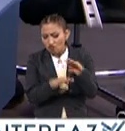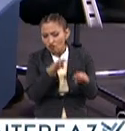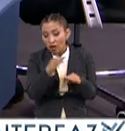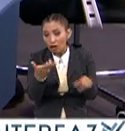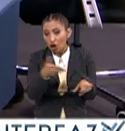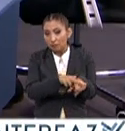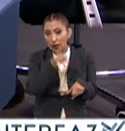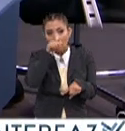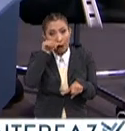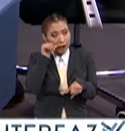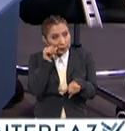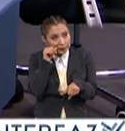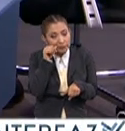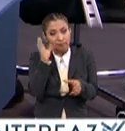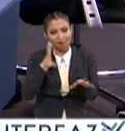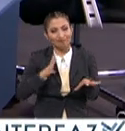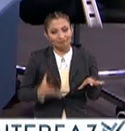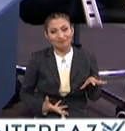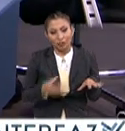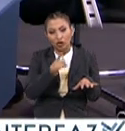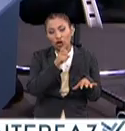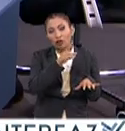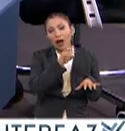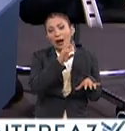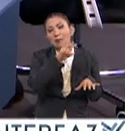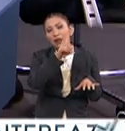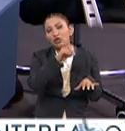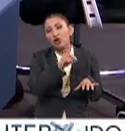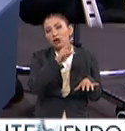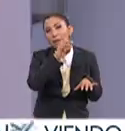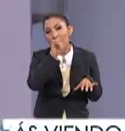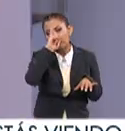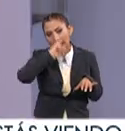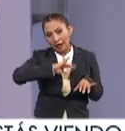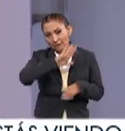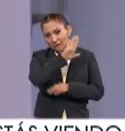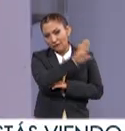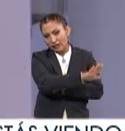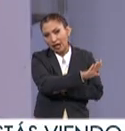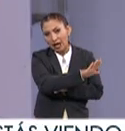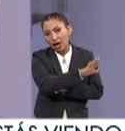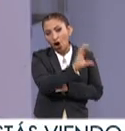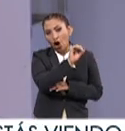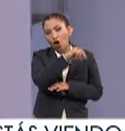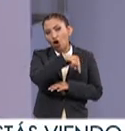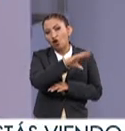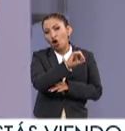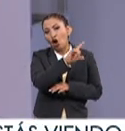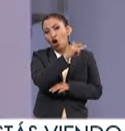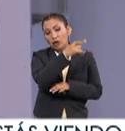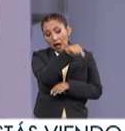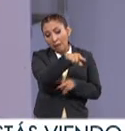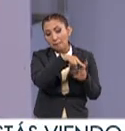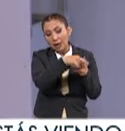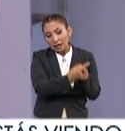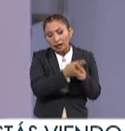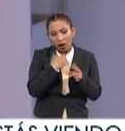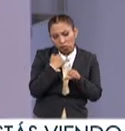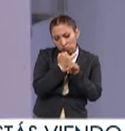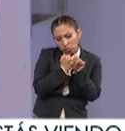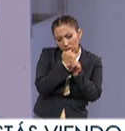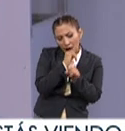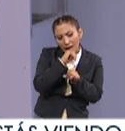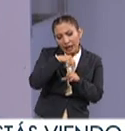En el Hospital Juárez de México, orgullosamente el doctor Armando Ramírez, quien es el jefe de oncología, está empezando